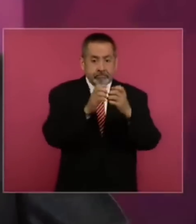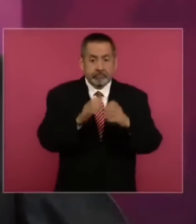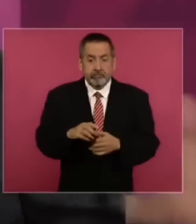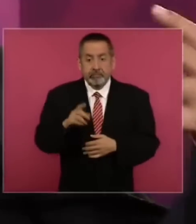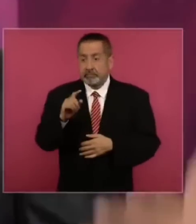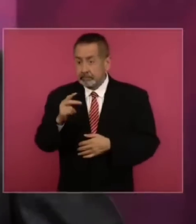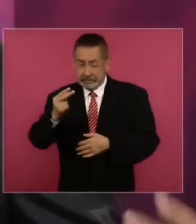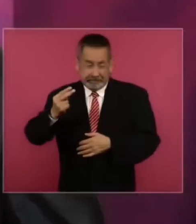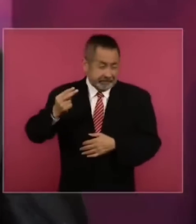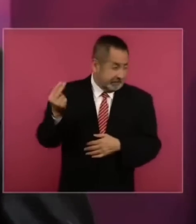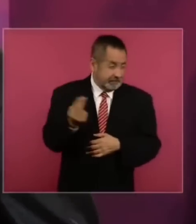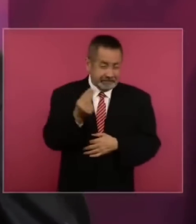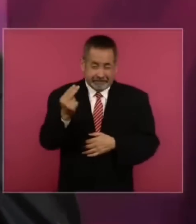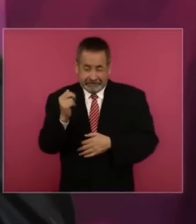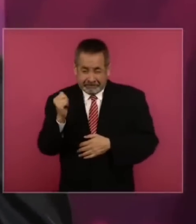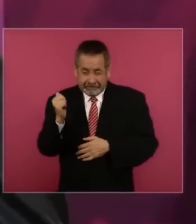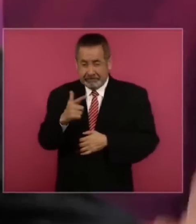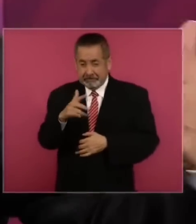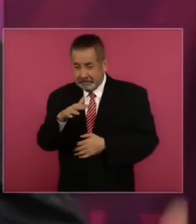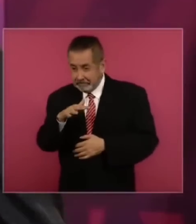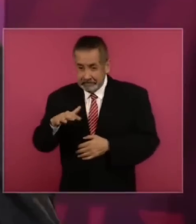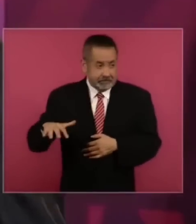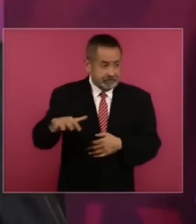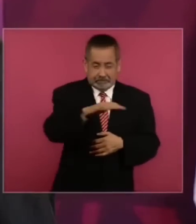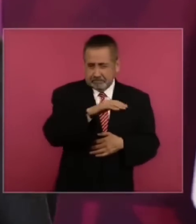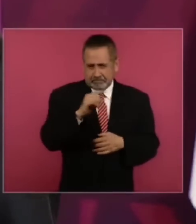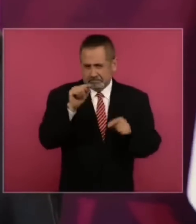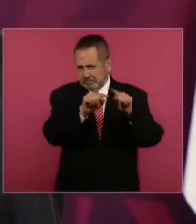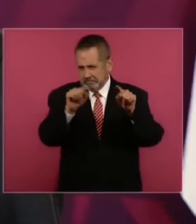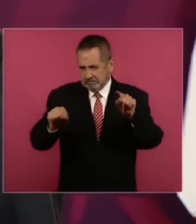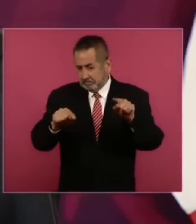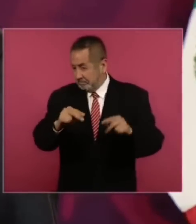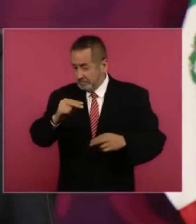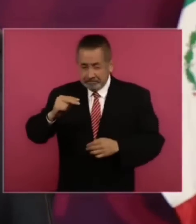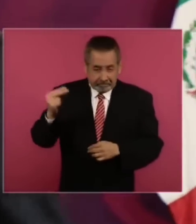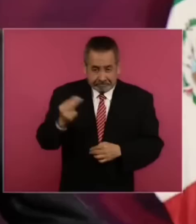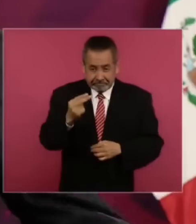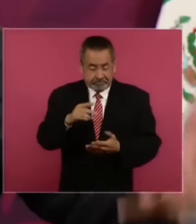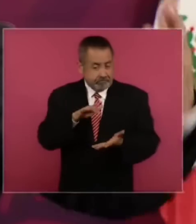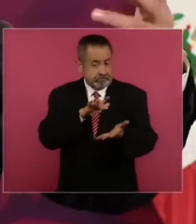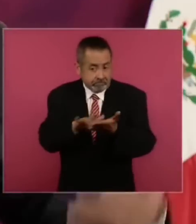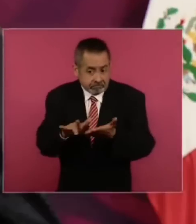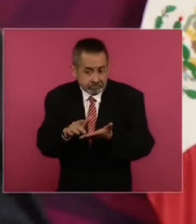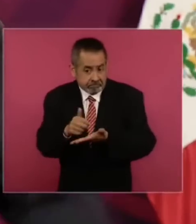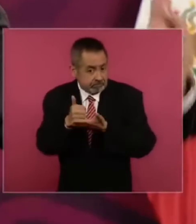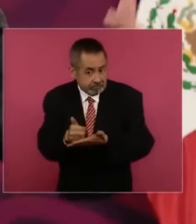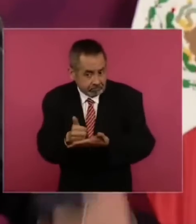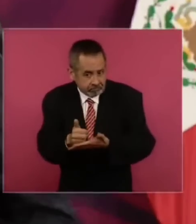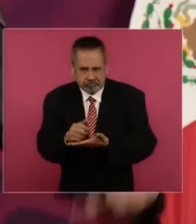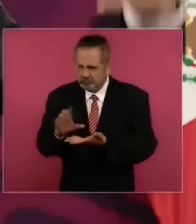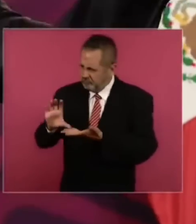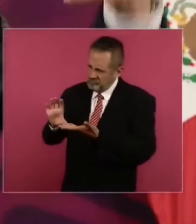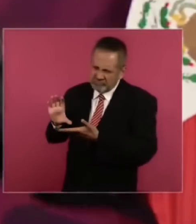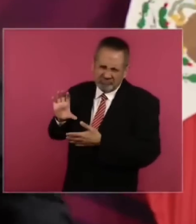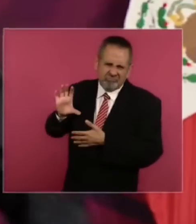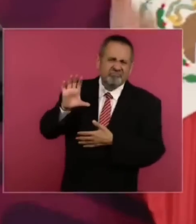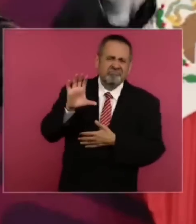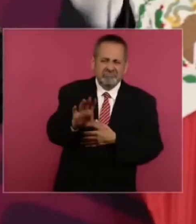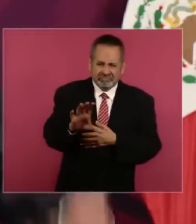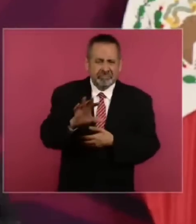México necesita apoyo se puede utilizar todo el